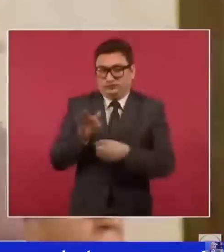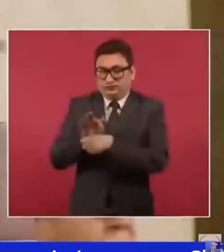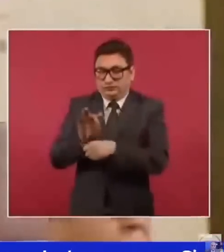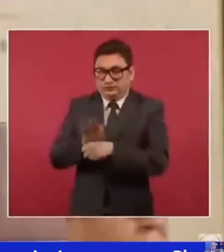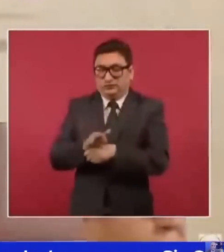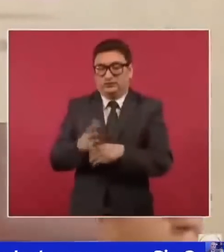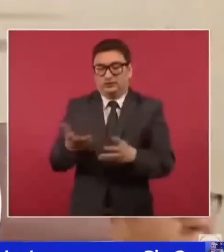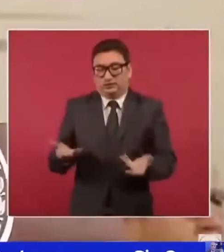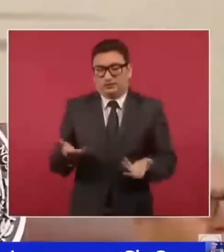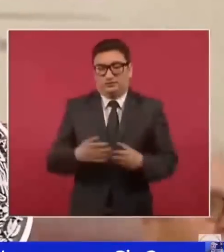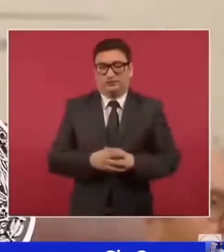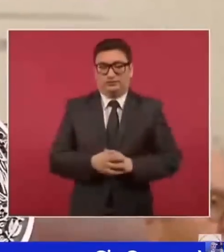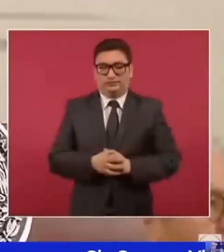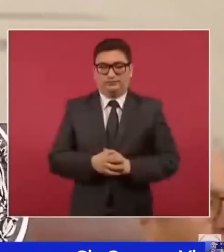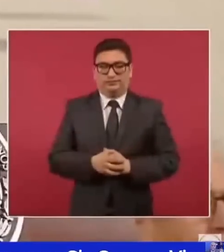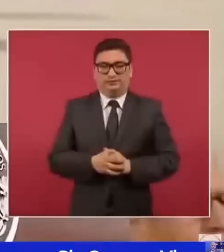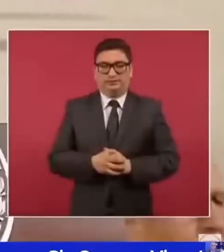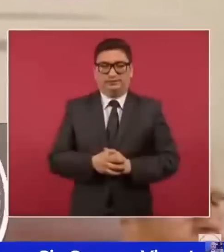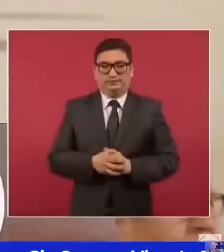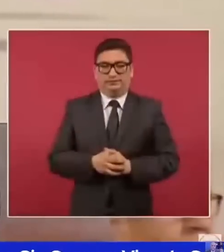quienes